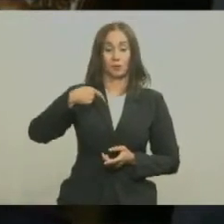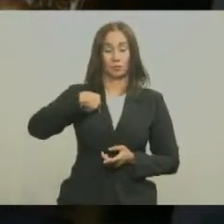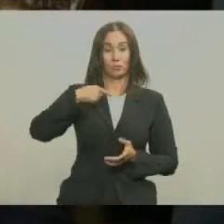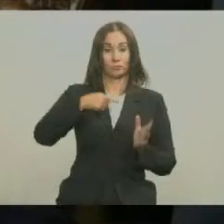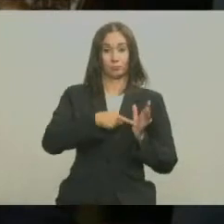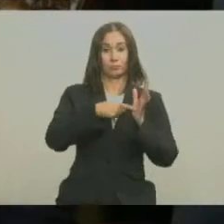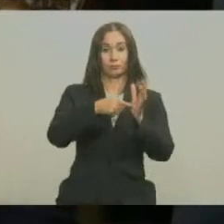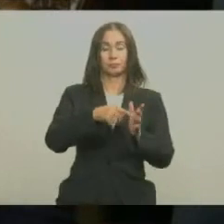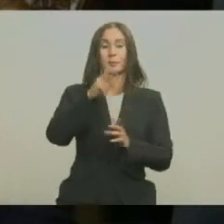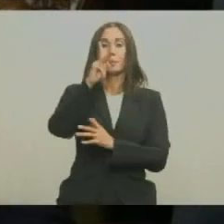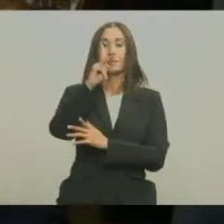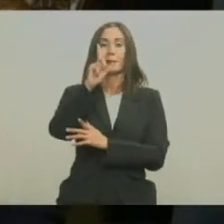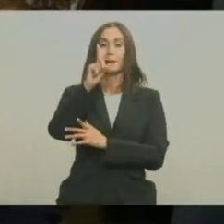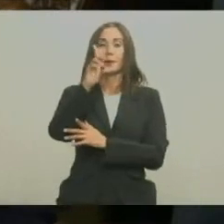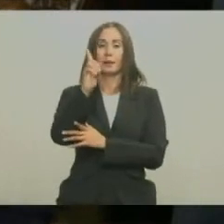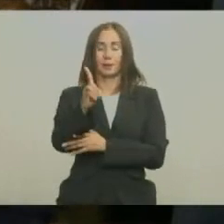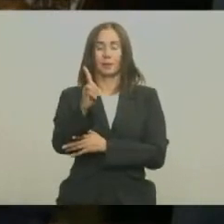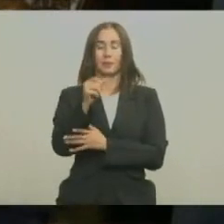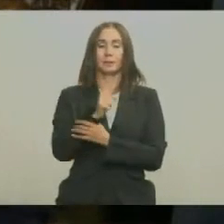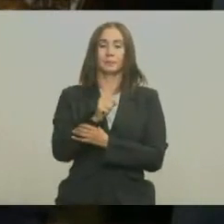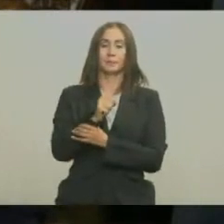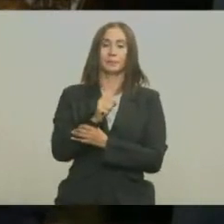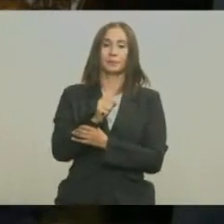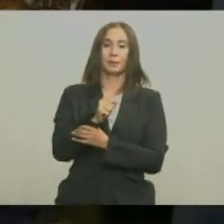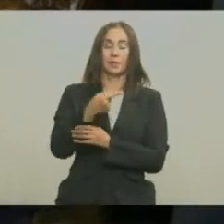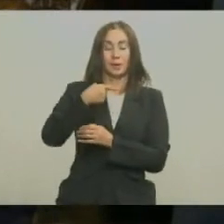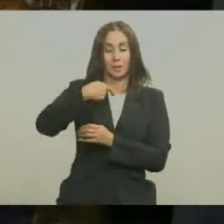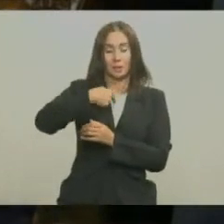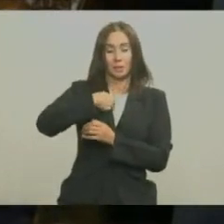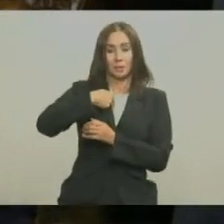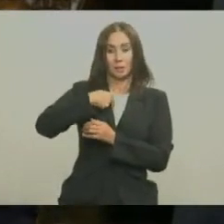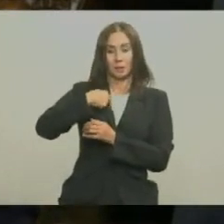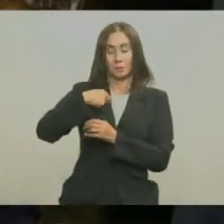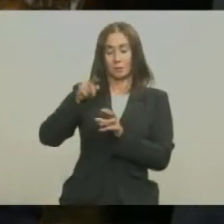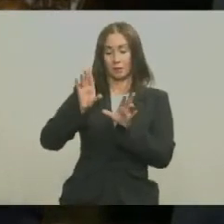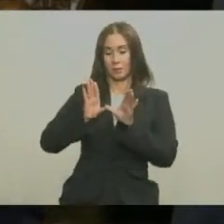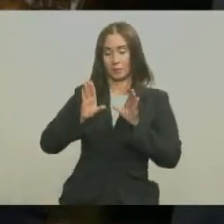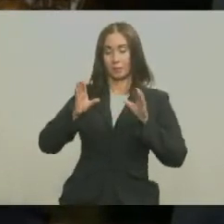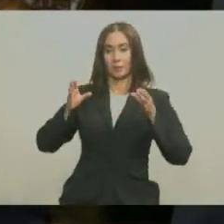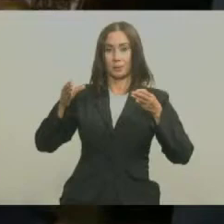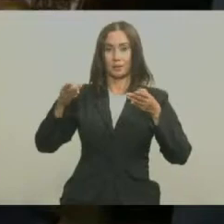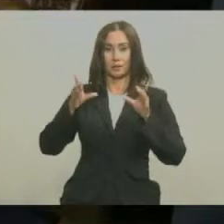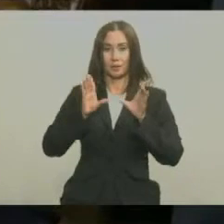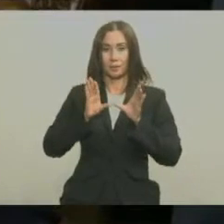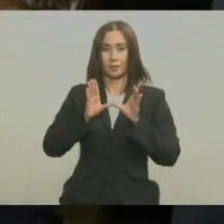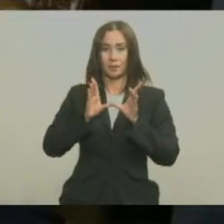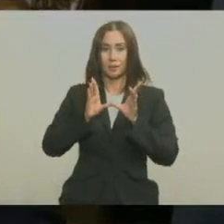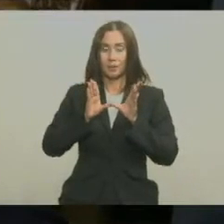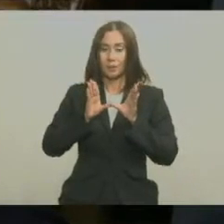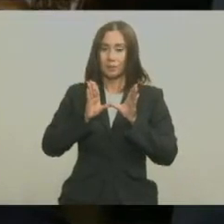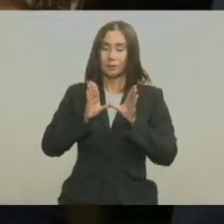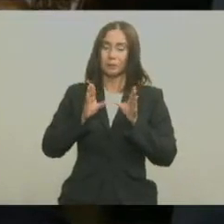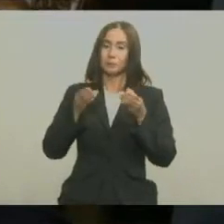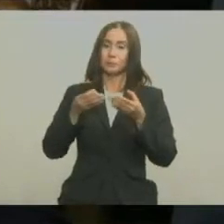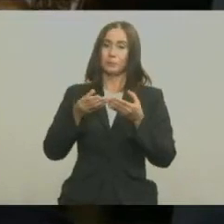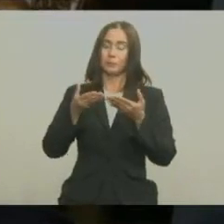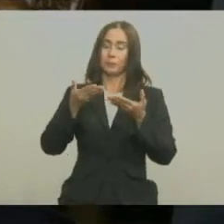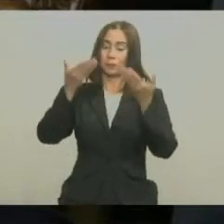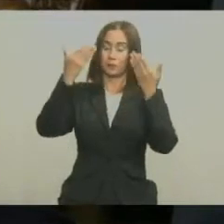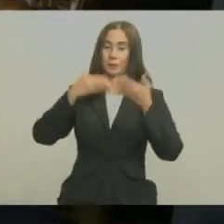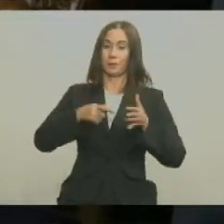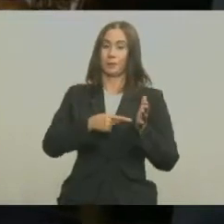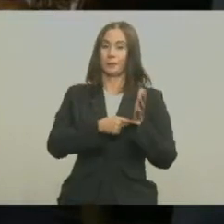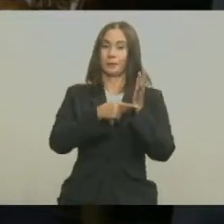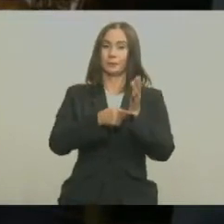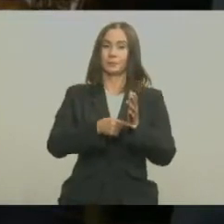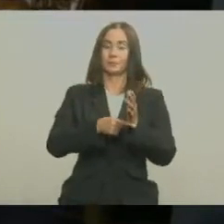Dominicana, en nombre de mi bloque que tengo la honrosa distinción de honrar con mi presencia, no